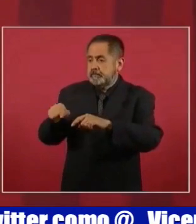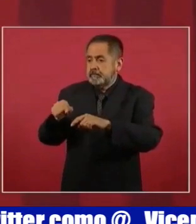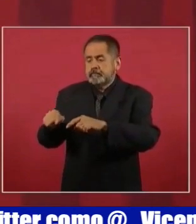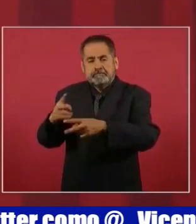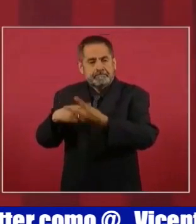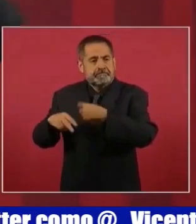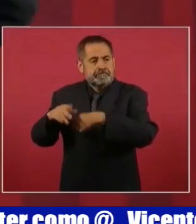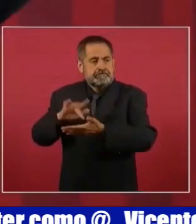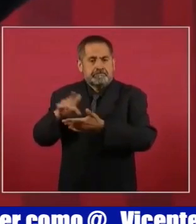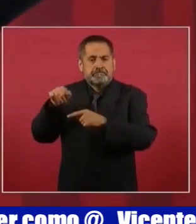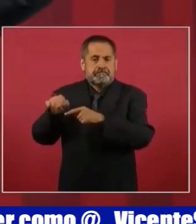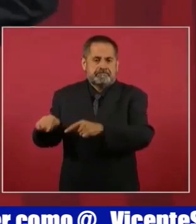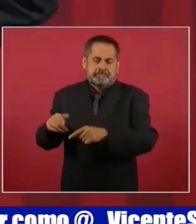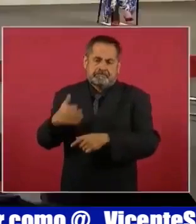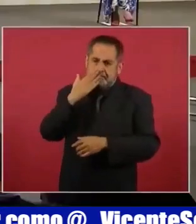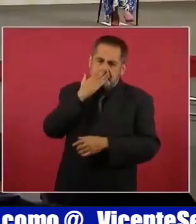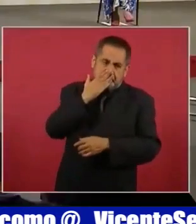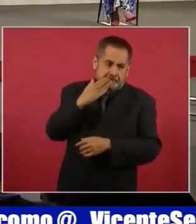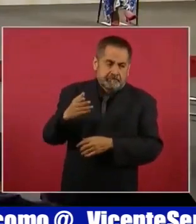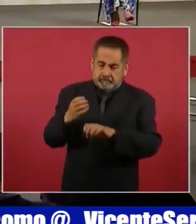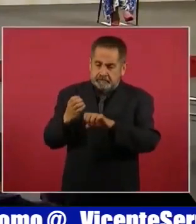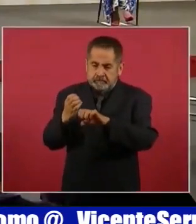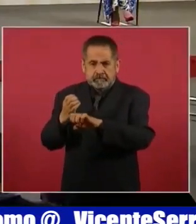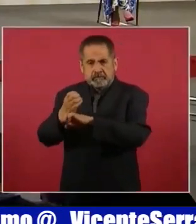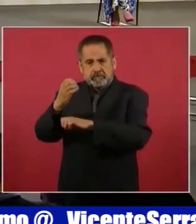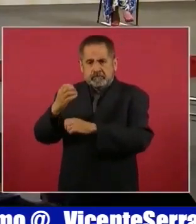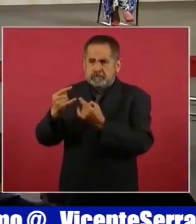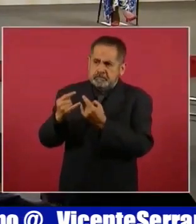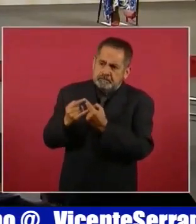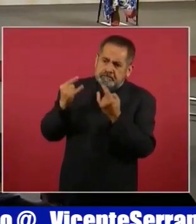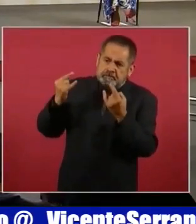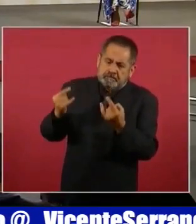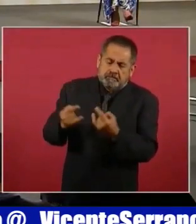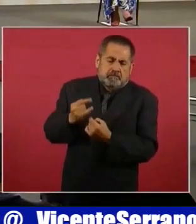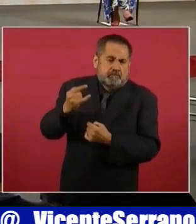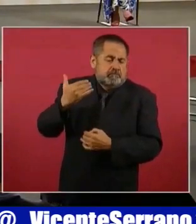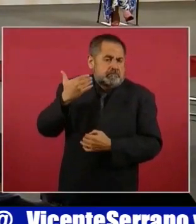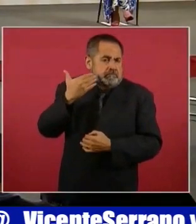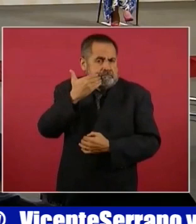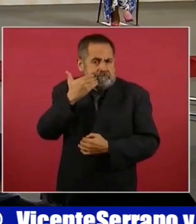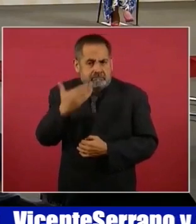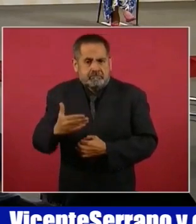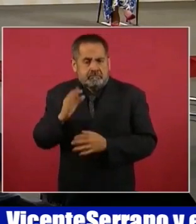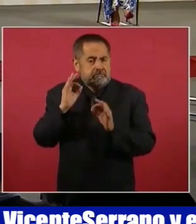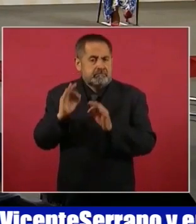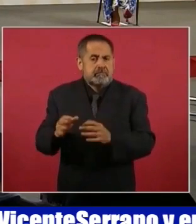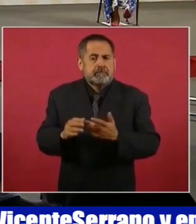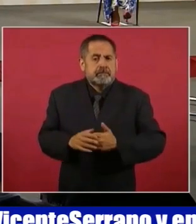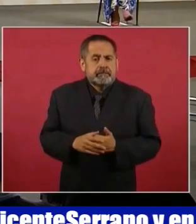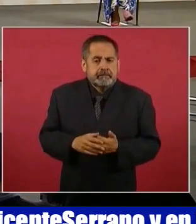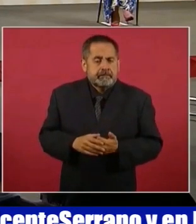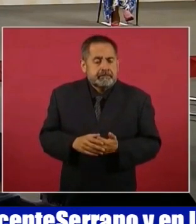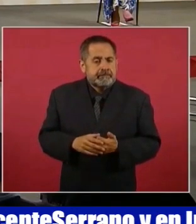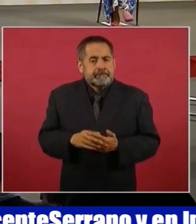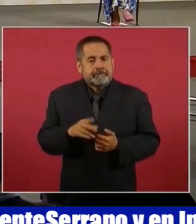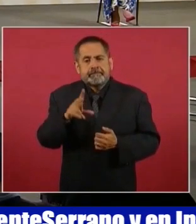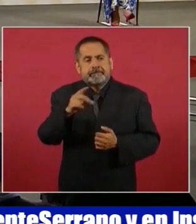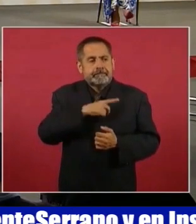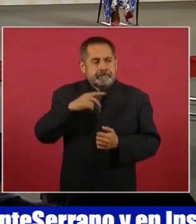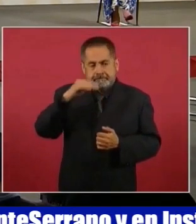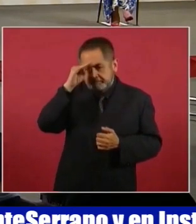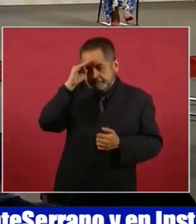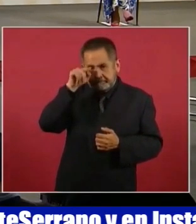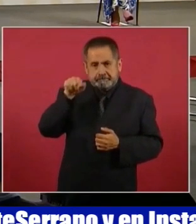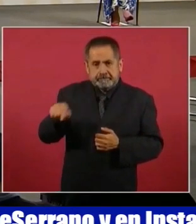tiene un estado con muchísima historia. Y además no se esté pensando que